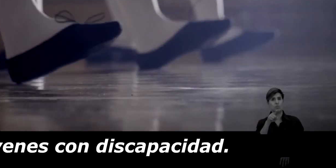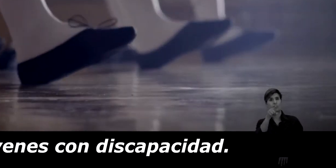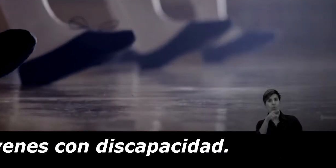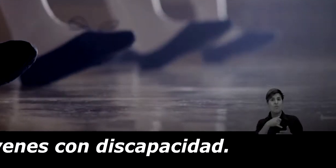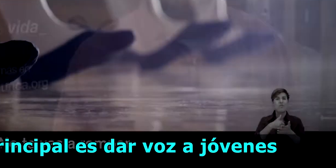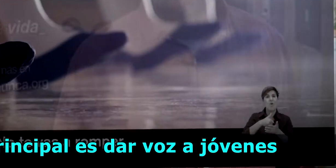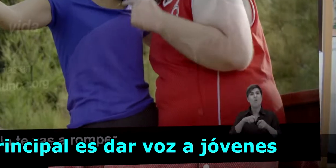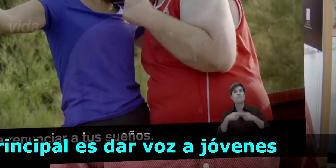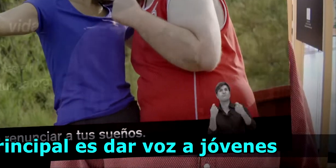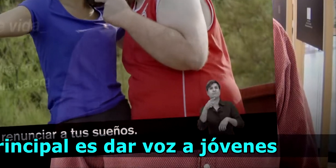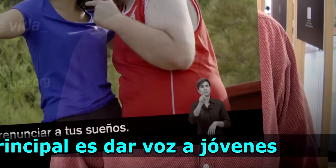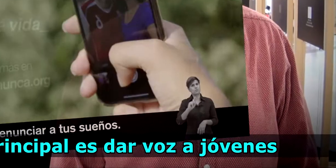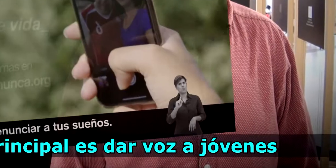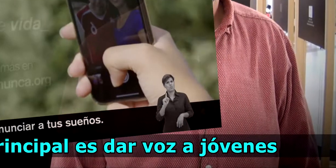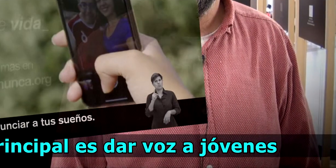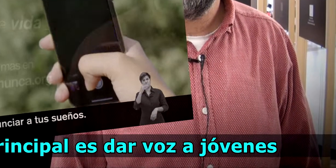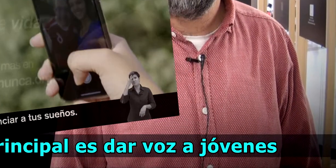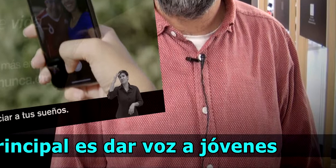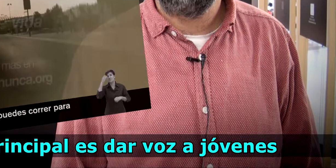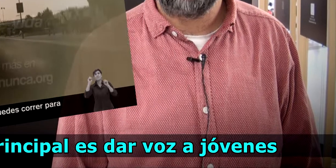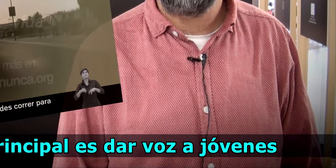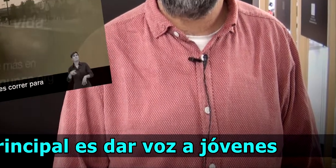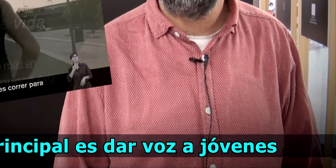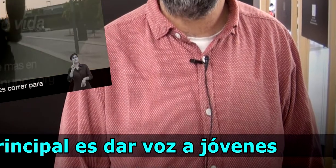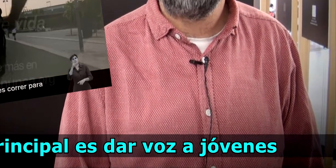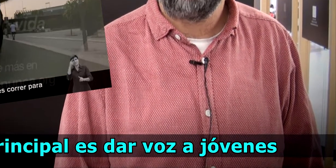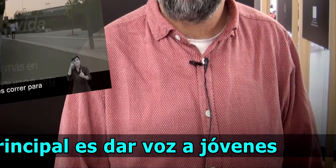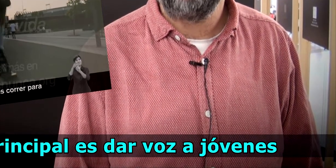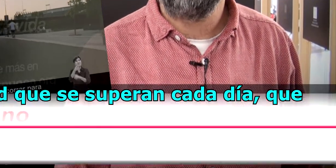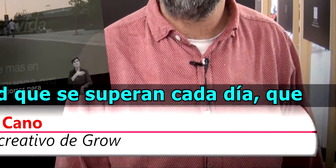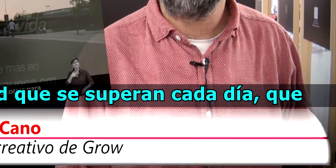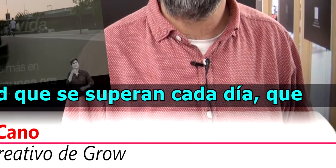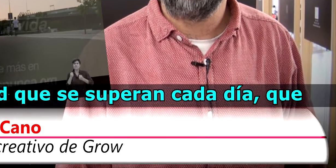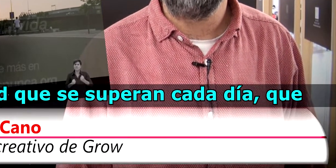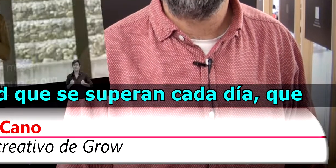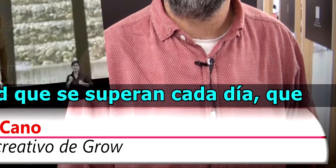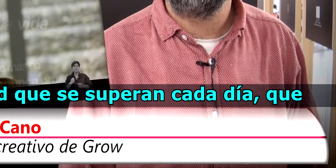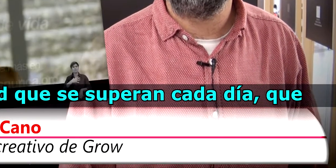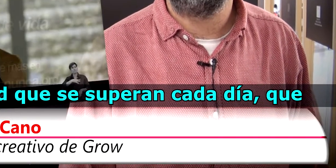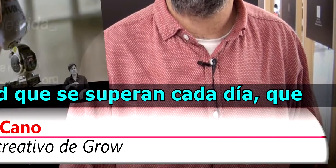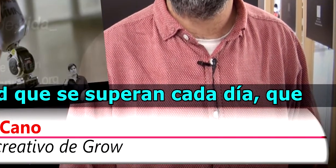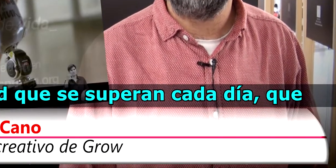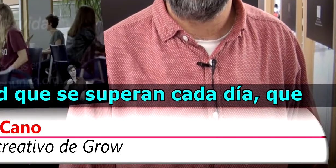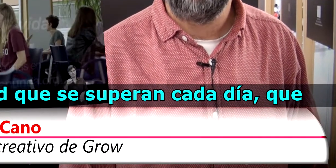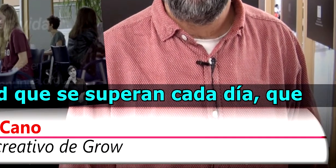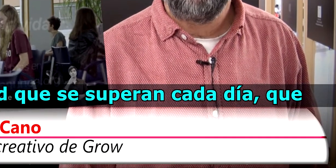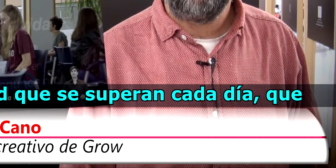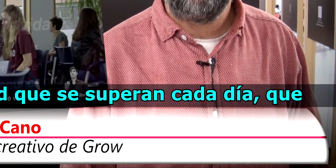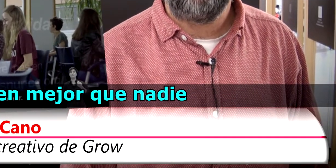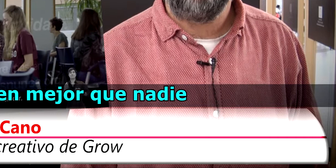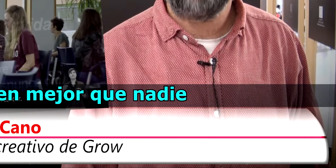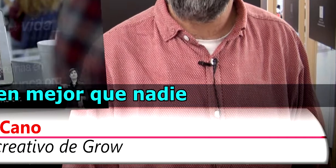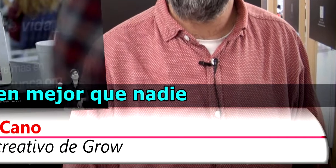con discapacidad. El objetivo principal es dar voz a jóvenes con discapacidad que se superan cada día,